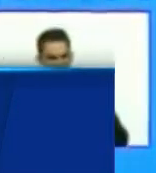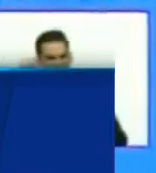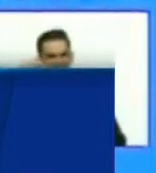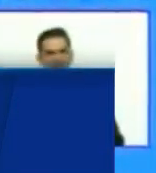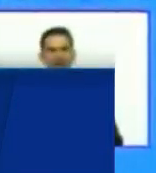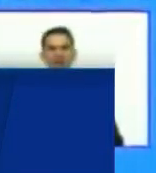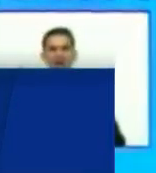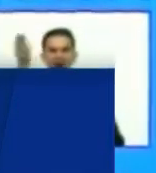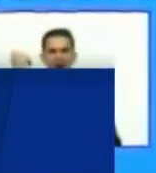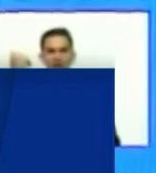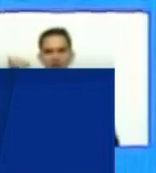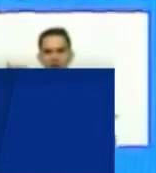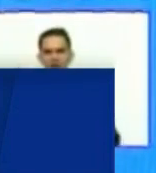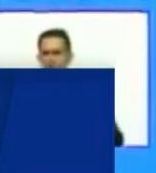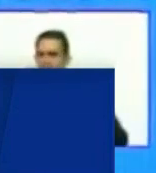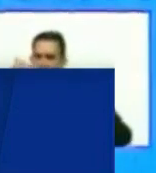organizado.